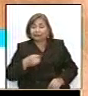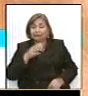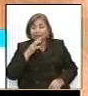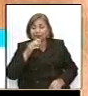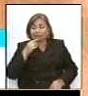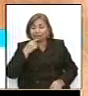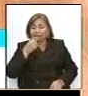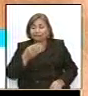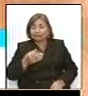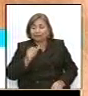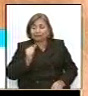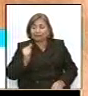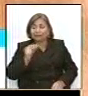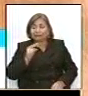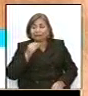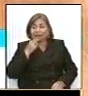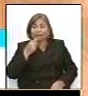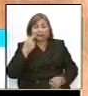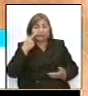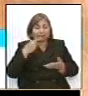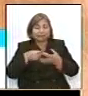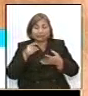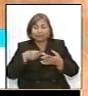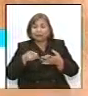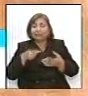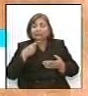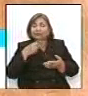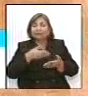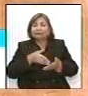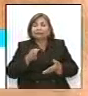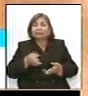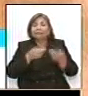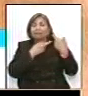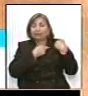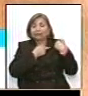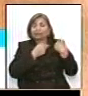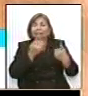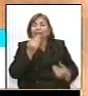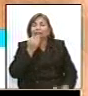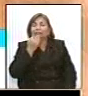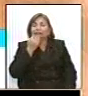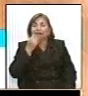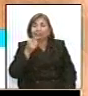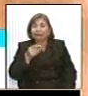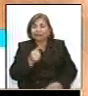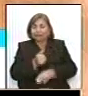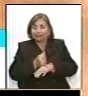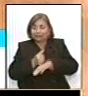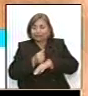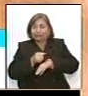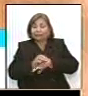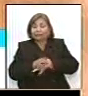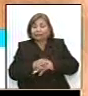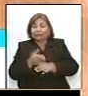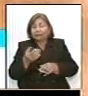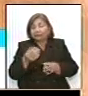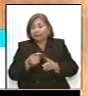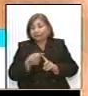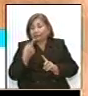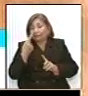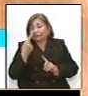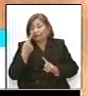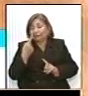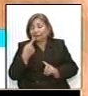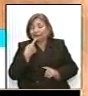lo manifestó el congresista Salaverry, la revisión de estos informes correspondía a quien entonces era el asesor principal.